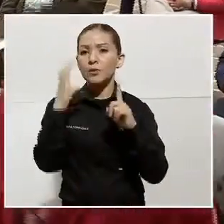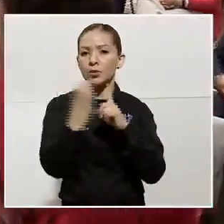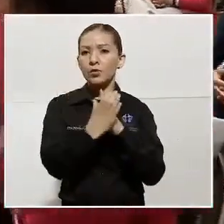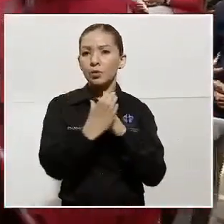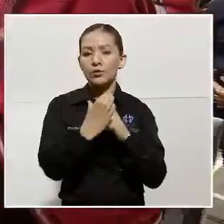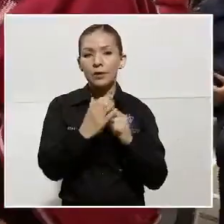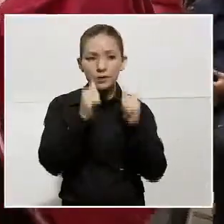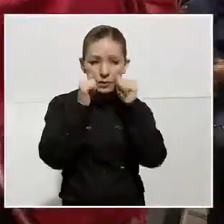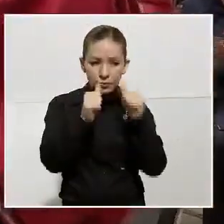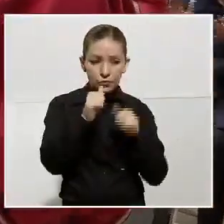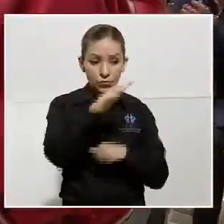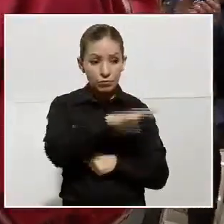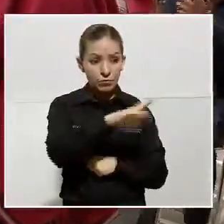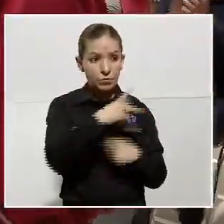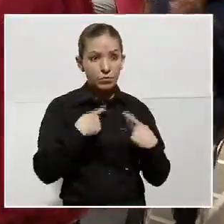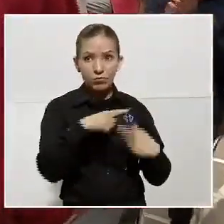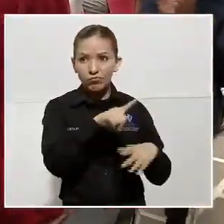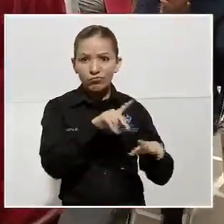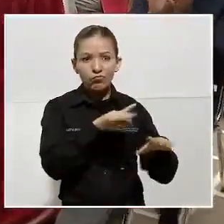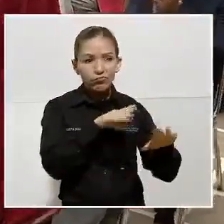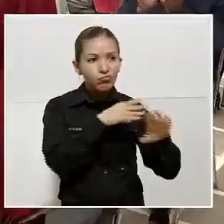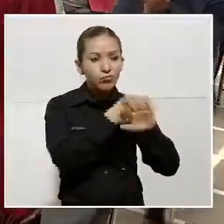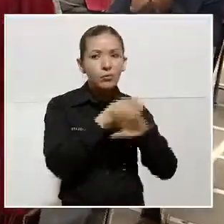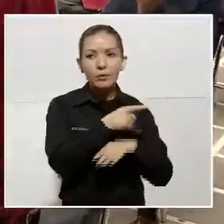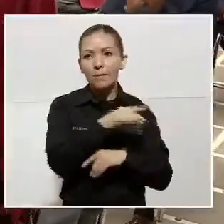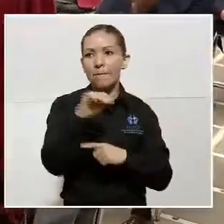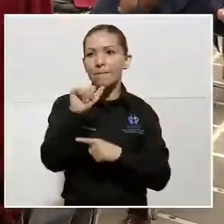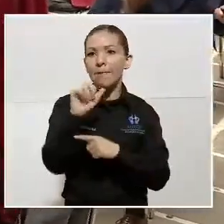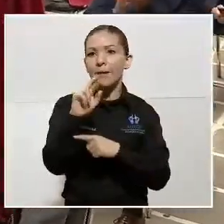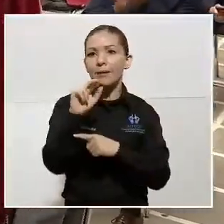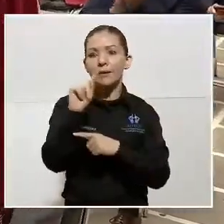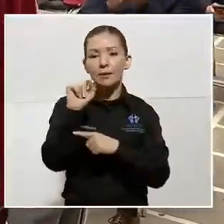a la Víctima, Marta Yuridia Rodríguez Estrada,